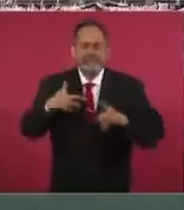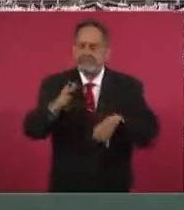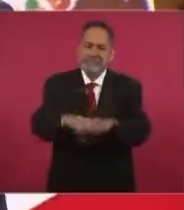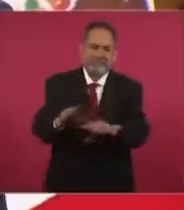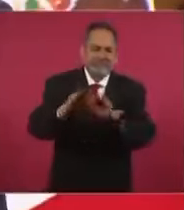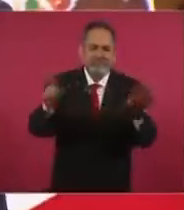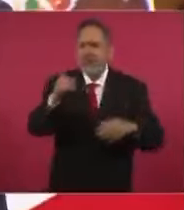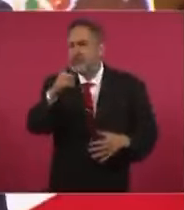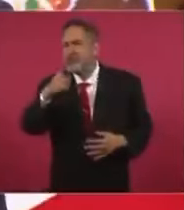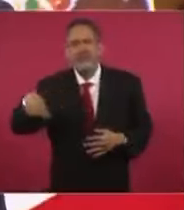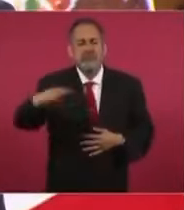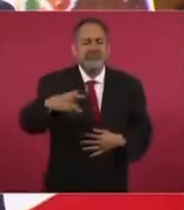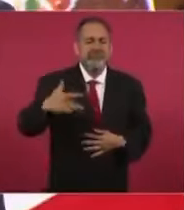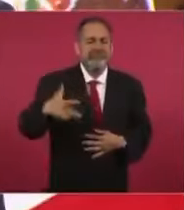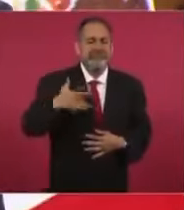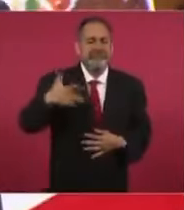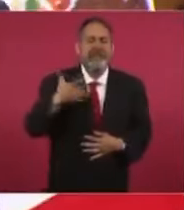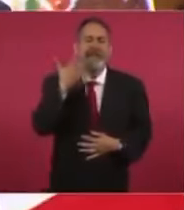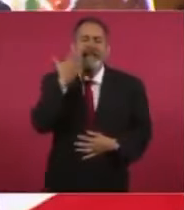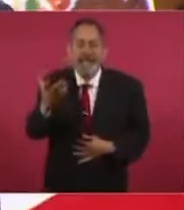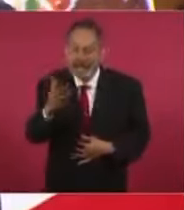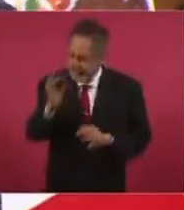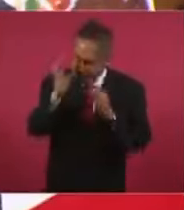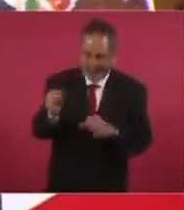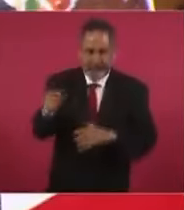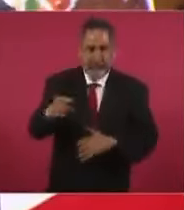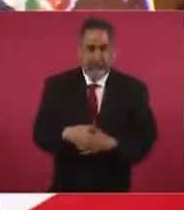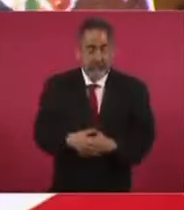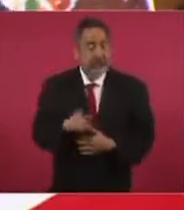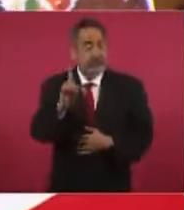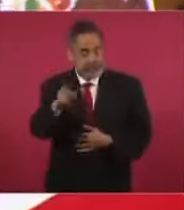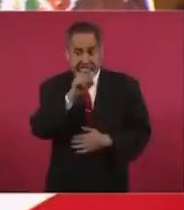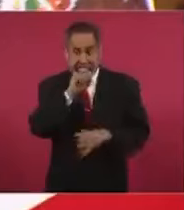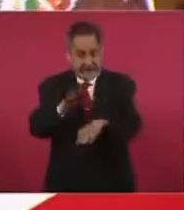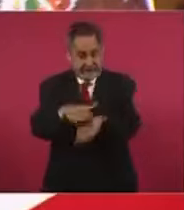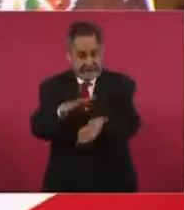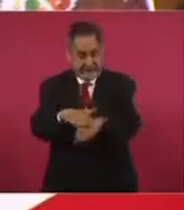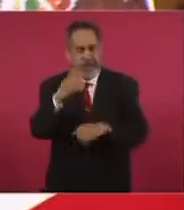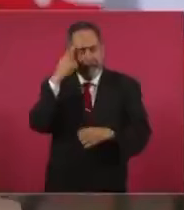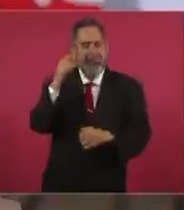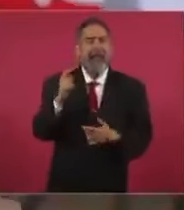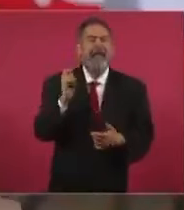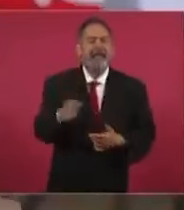cuál es el sentimiento del pueblo. Y también para que